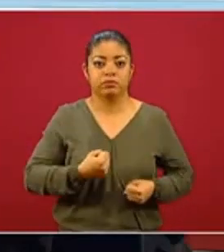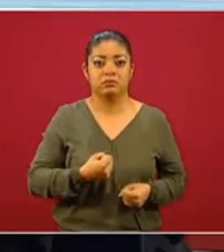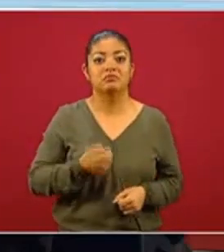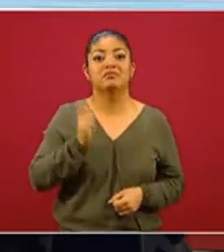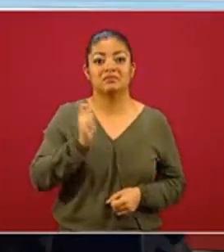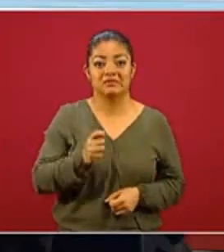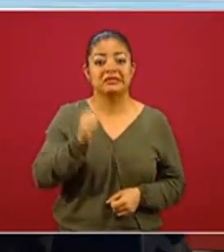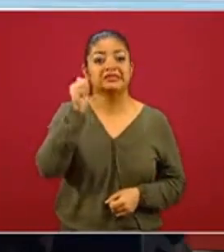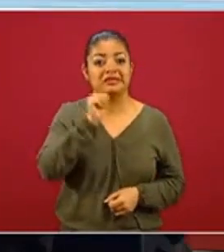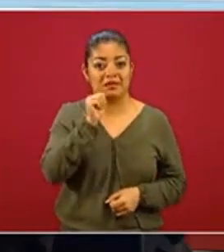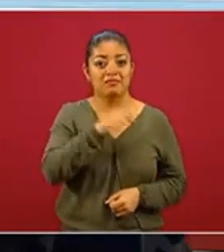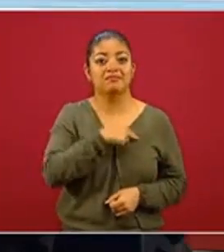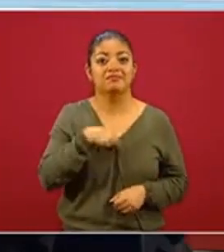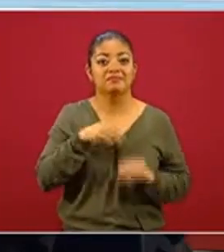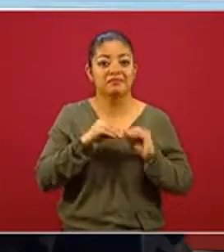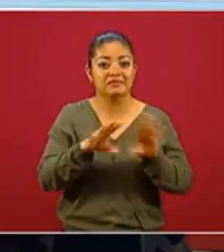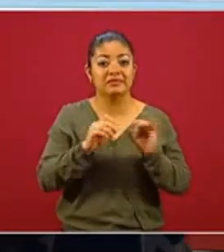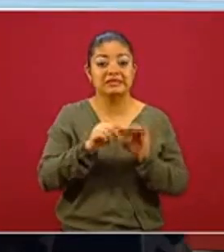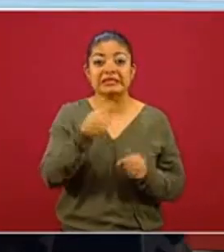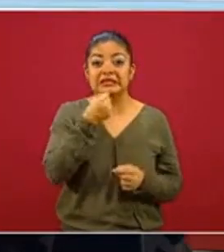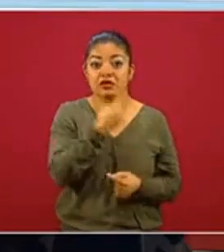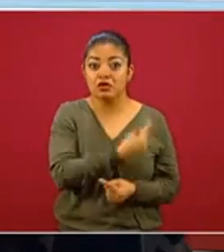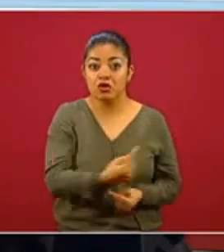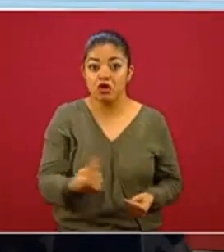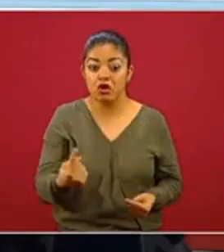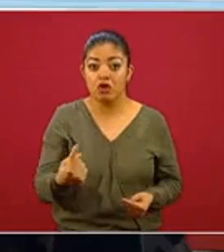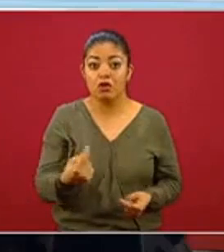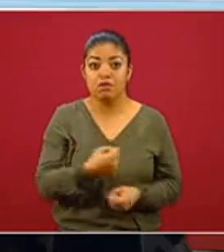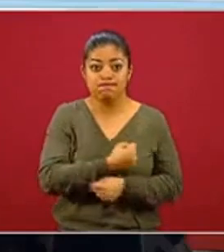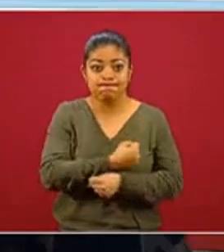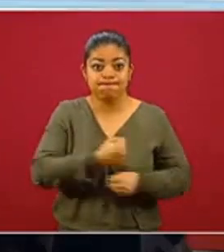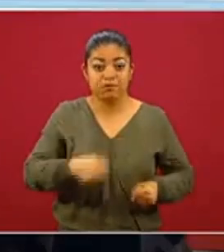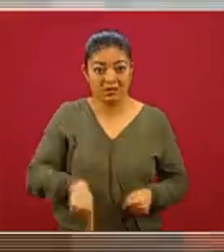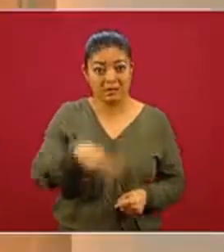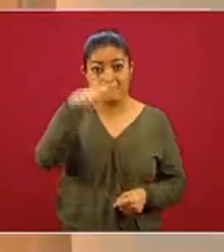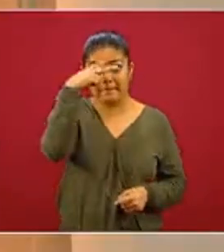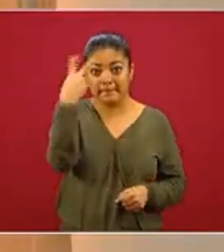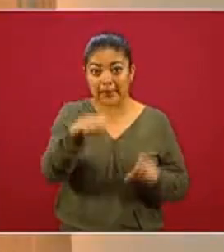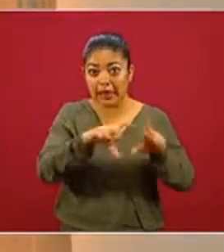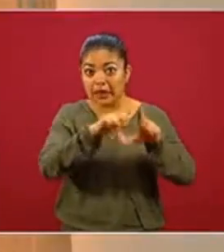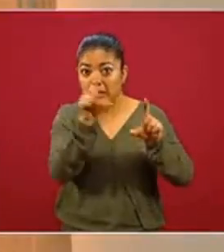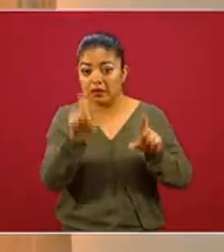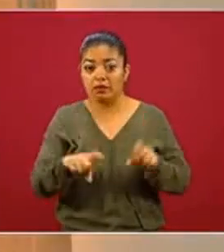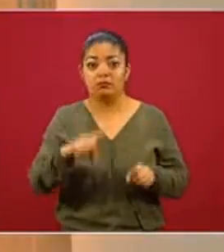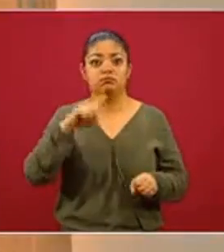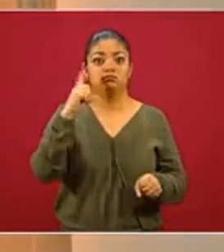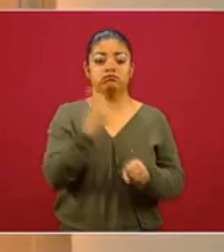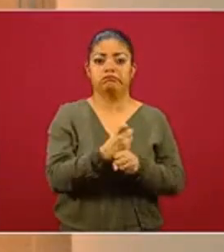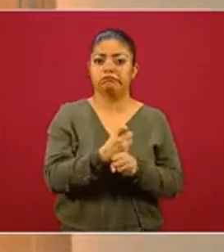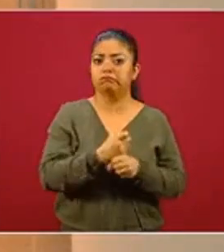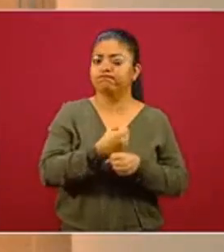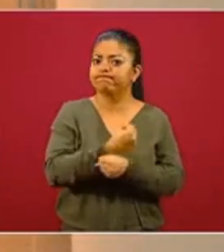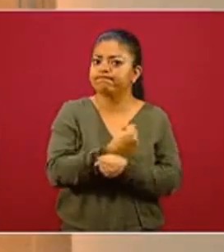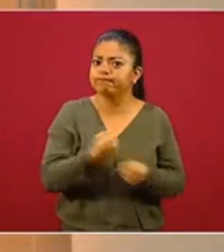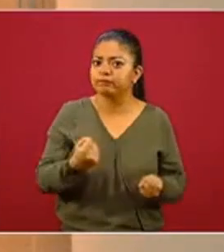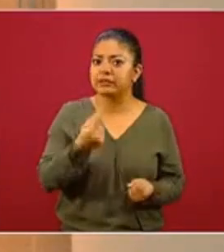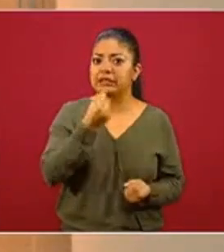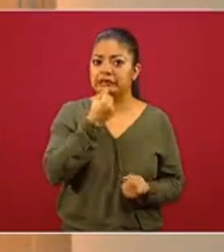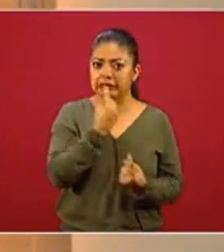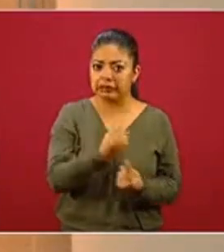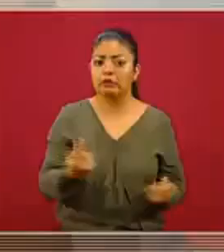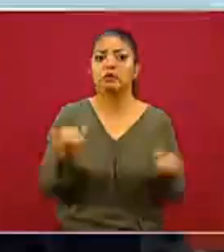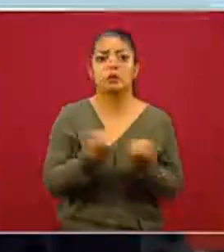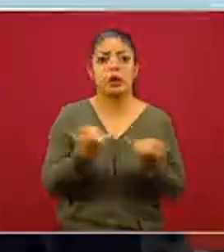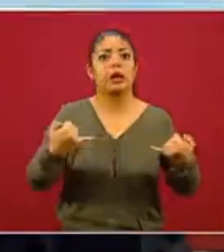parte de los niños obesos. México ocupa los primeros lugares en obesidad infantil y en